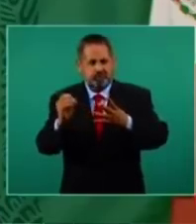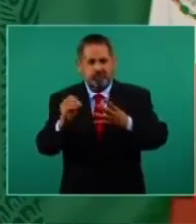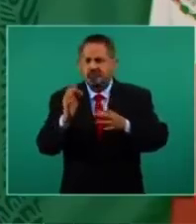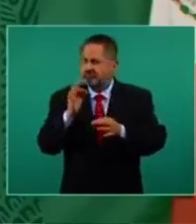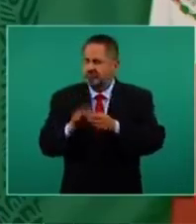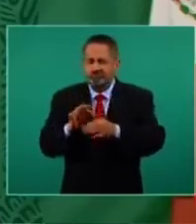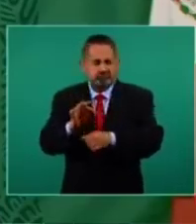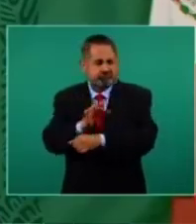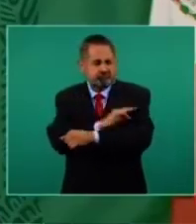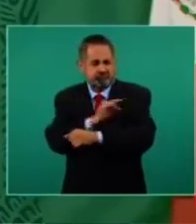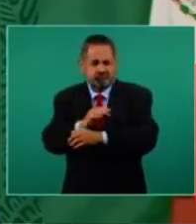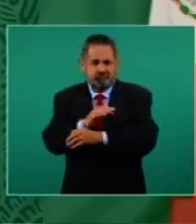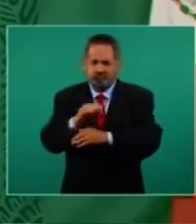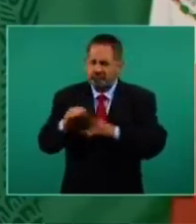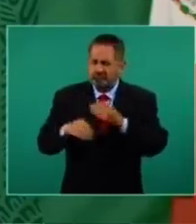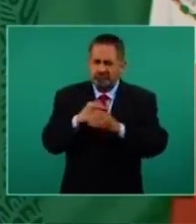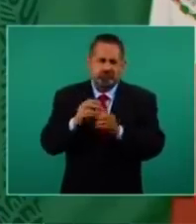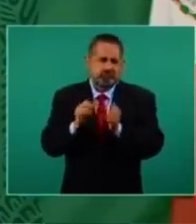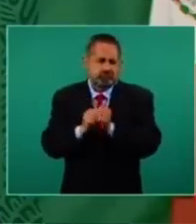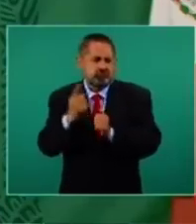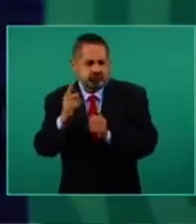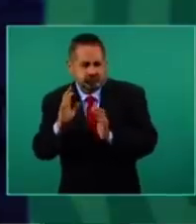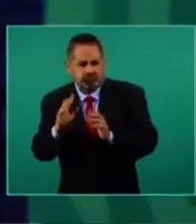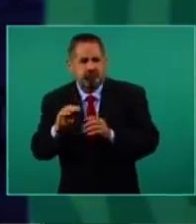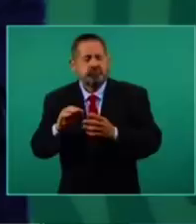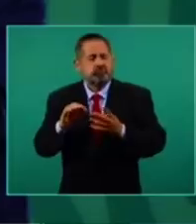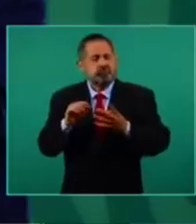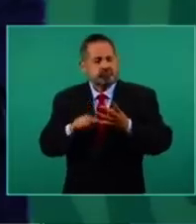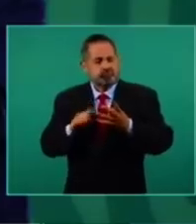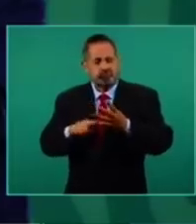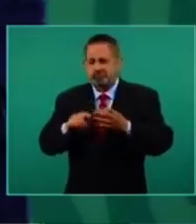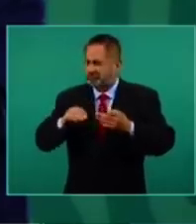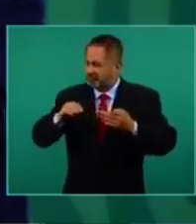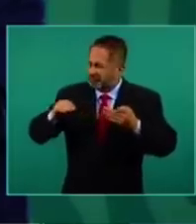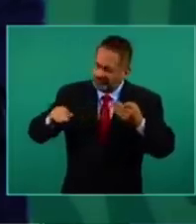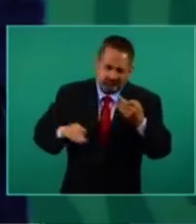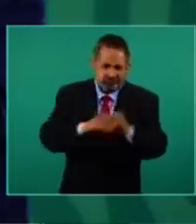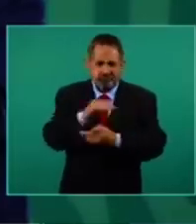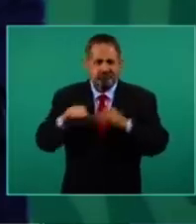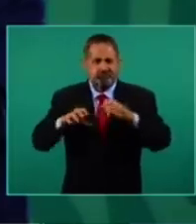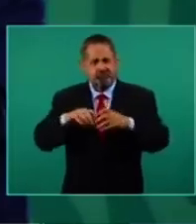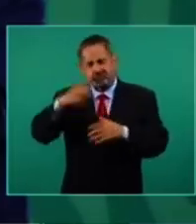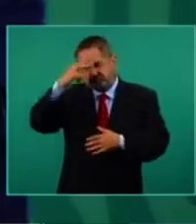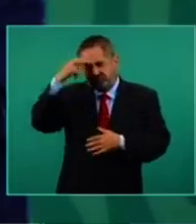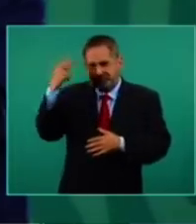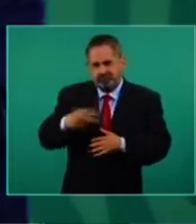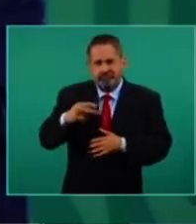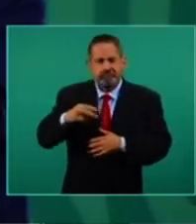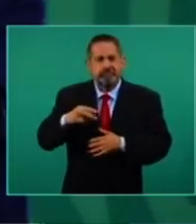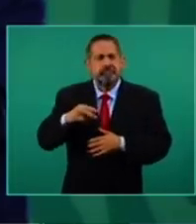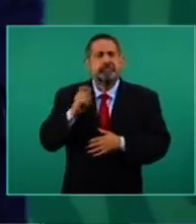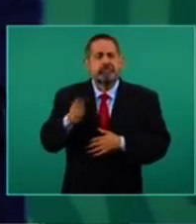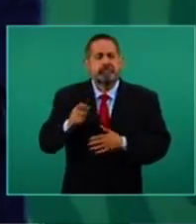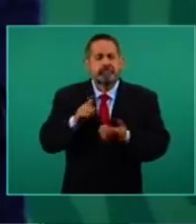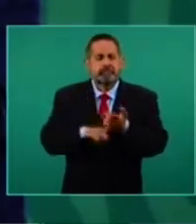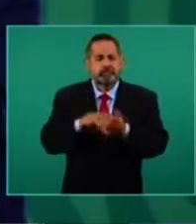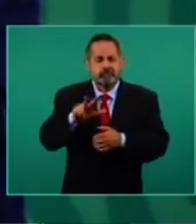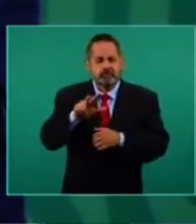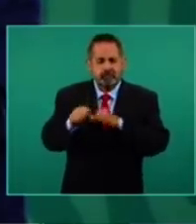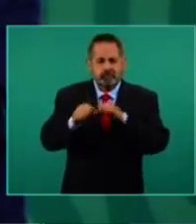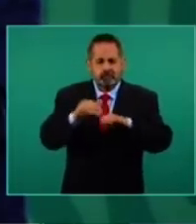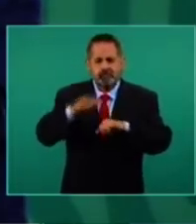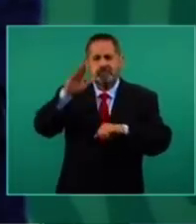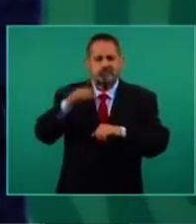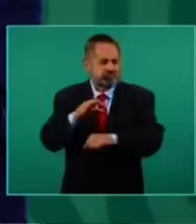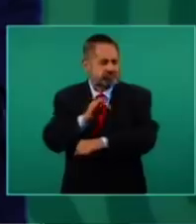vacunados aún con una dosis todos los mexicanos mayores de 18